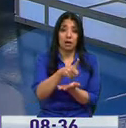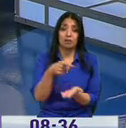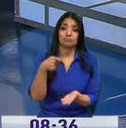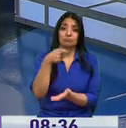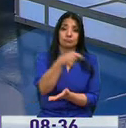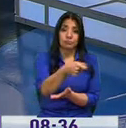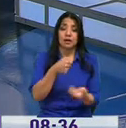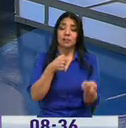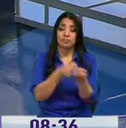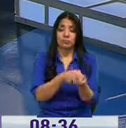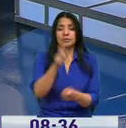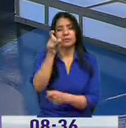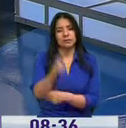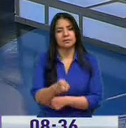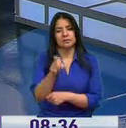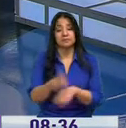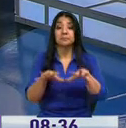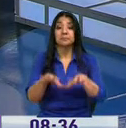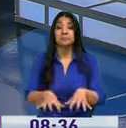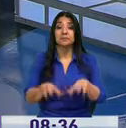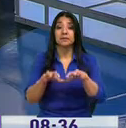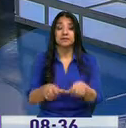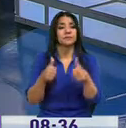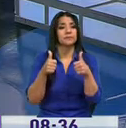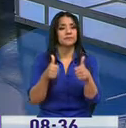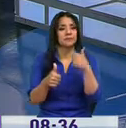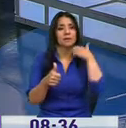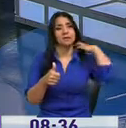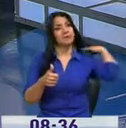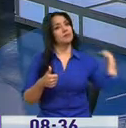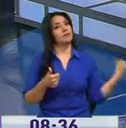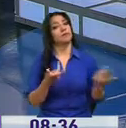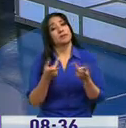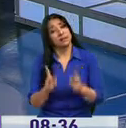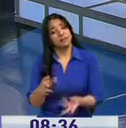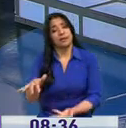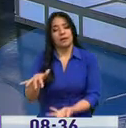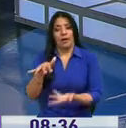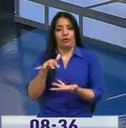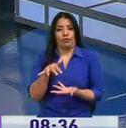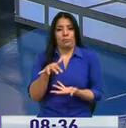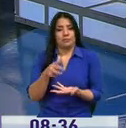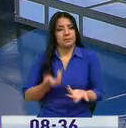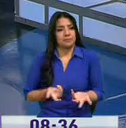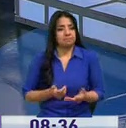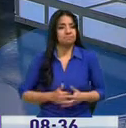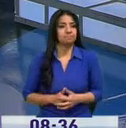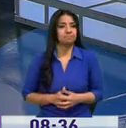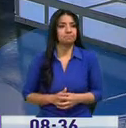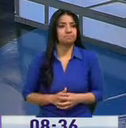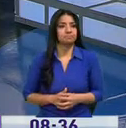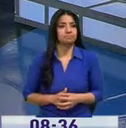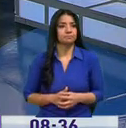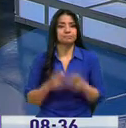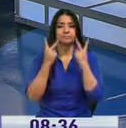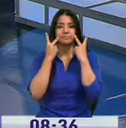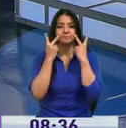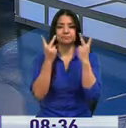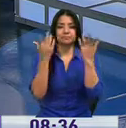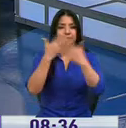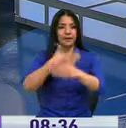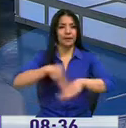necesitamos también de su ayuda para que el perrito pueda estar bien. Y además después se lo adopte, porque va a quedar sin hogar. Oye, estaba viendo, ya con esto termino